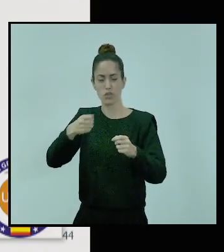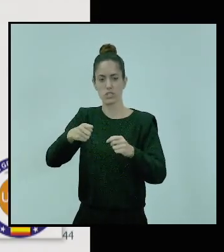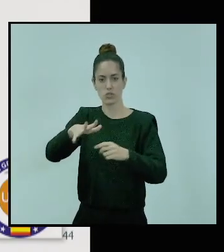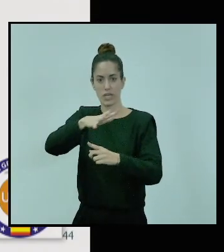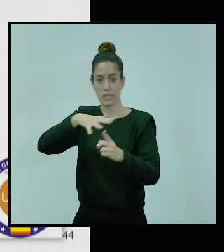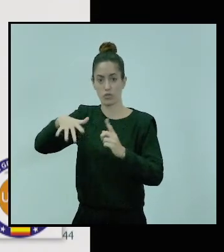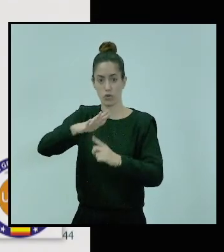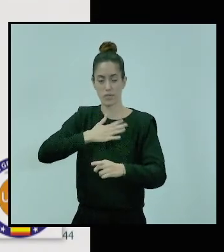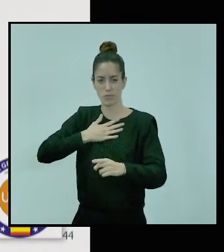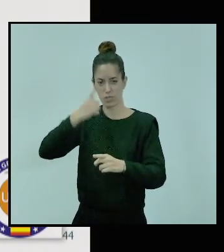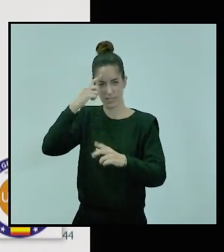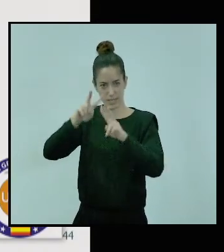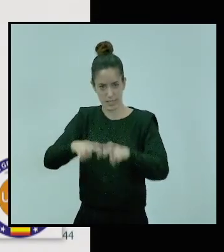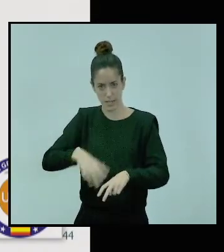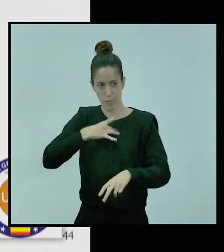entornos patrimoniales.